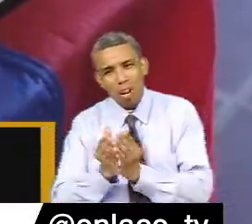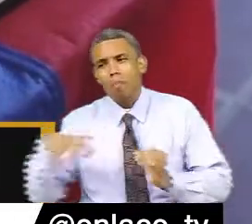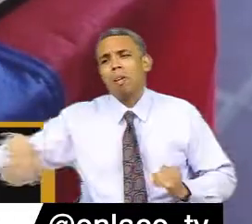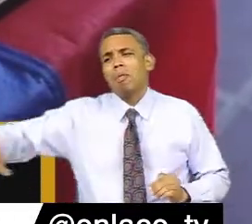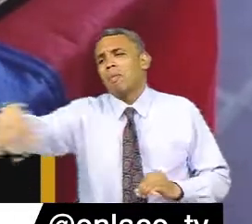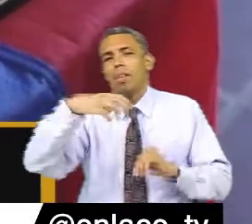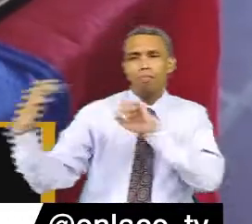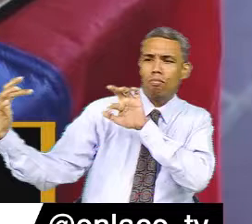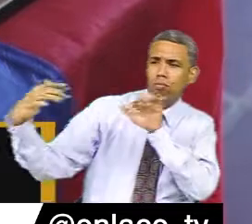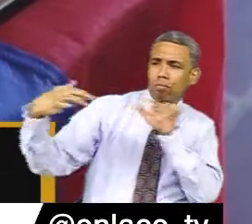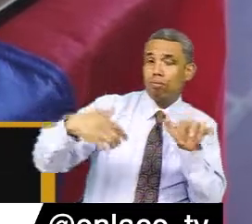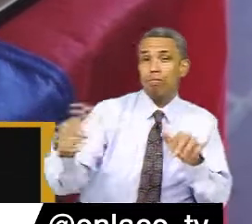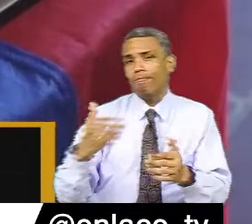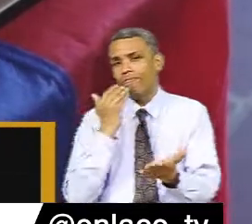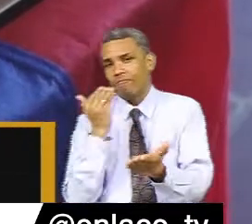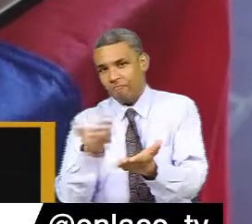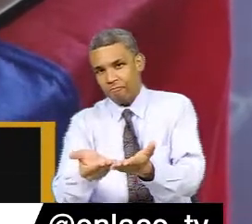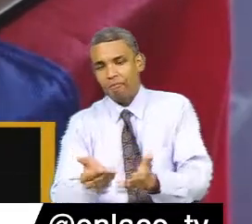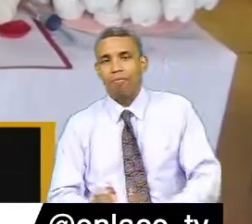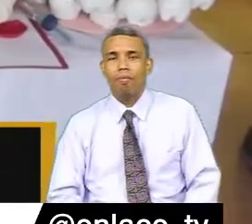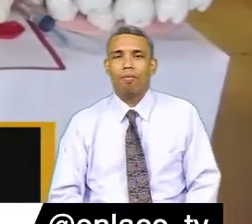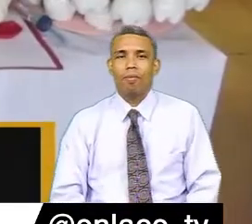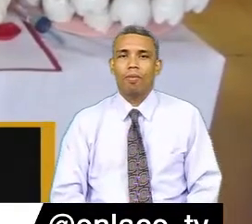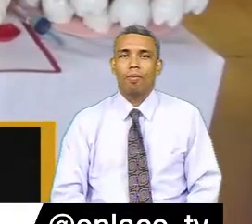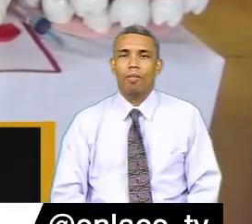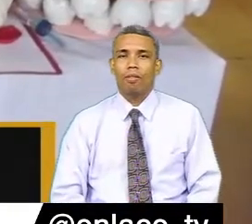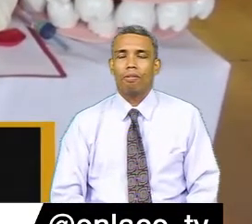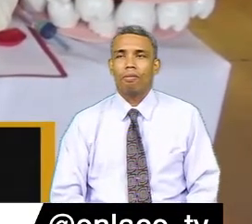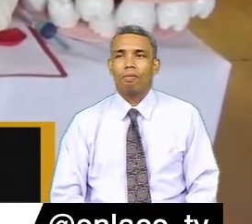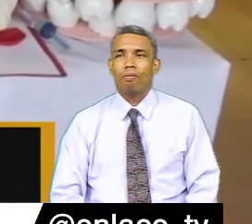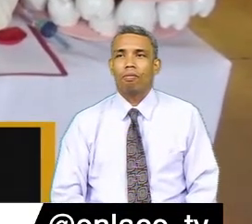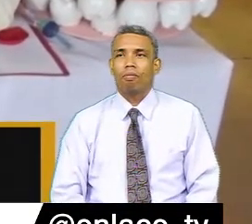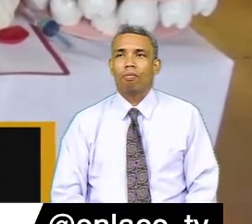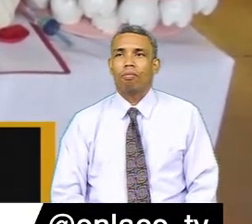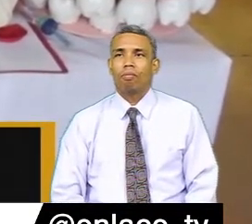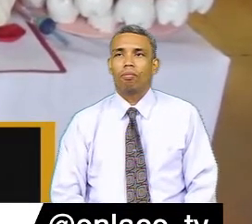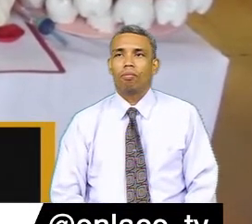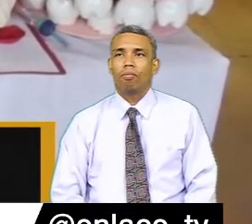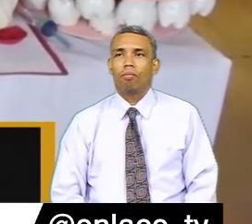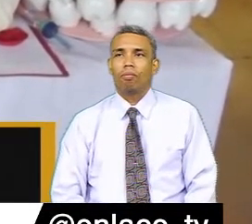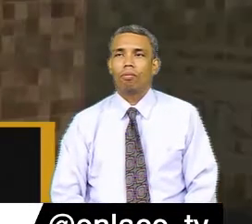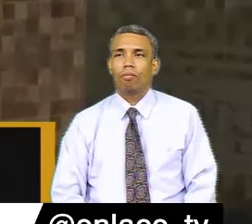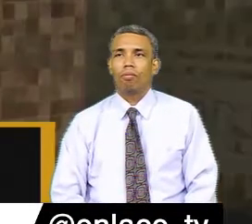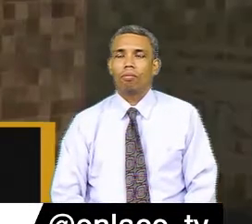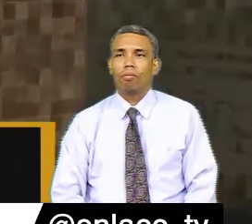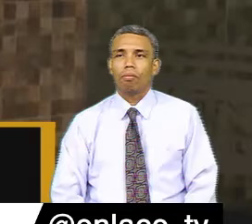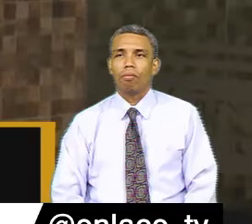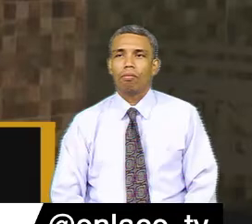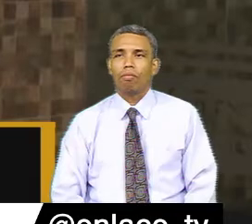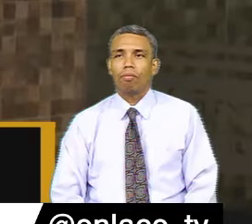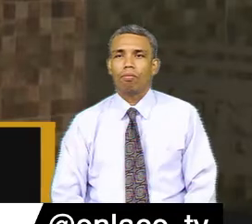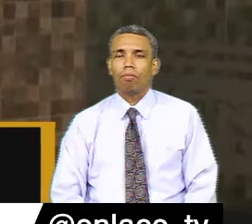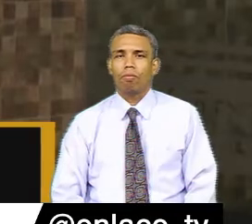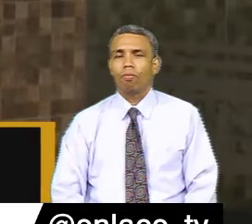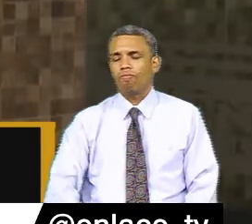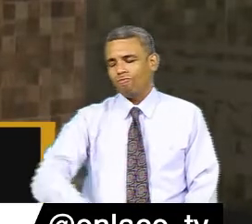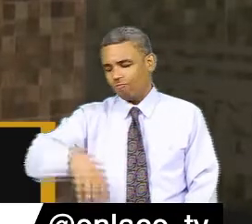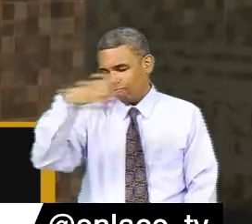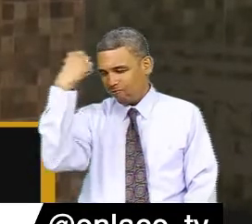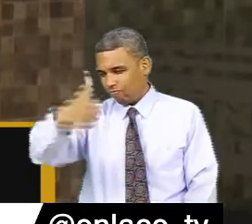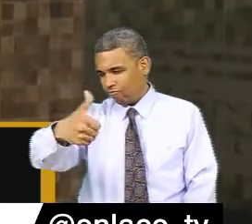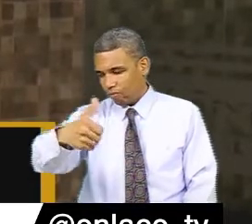de vida institucional del Seminario San Pedro Claver. Podemos dar un balance muy positivo por la participación de toda la